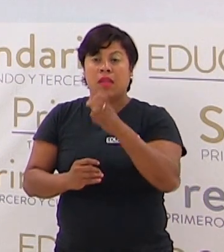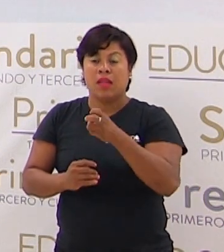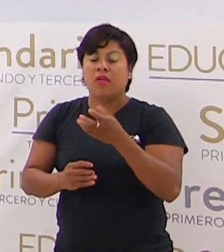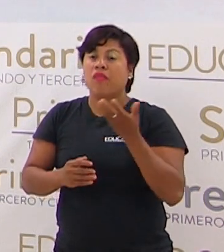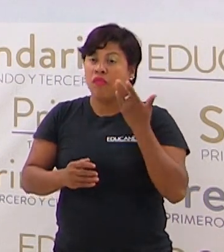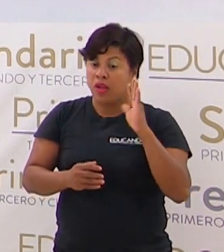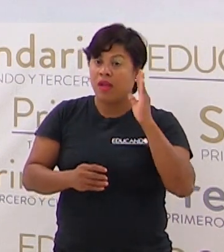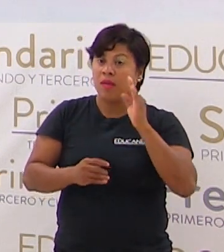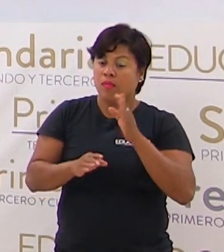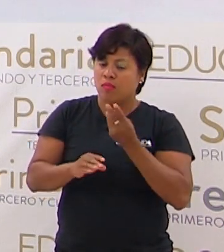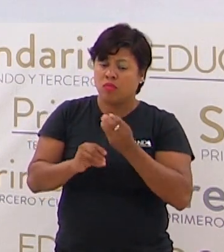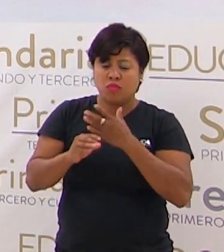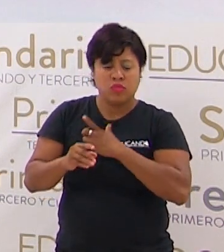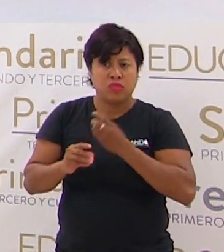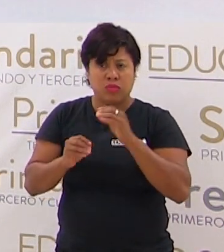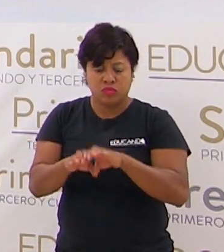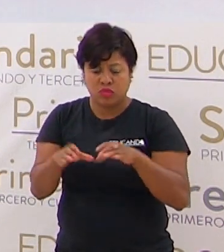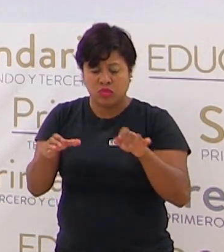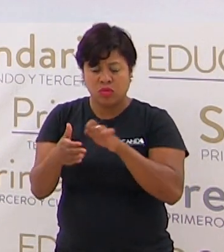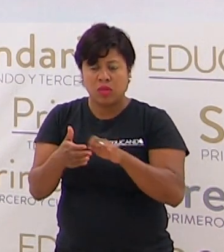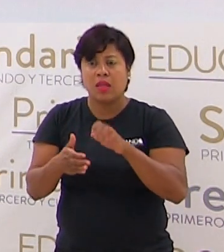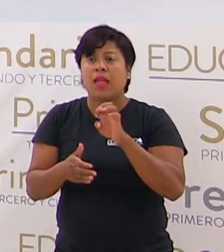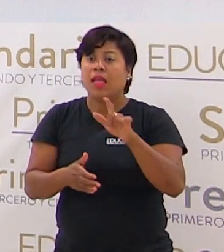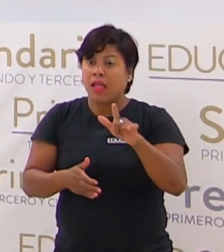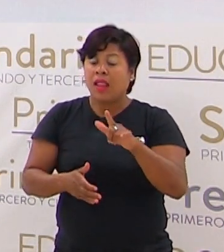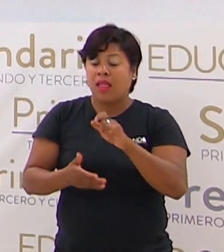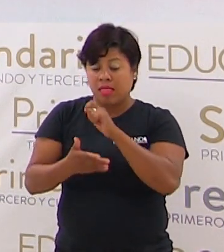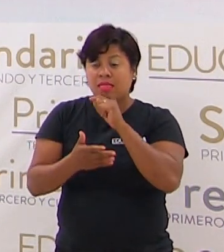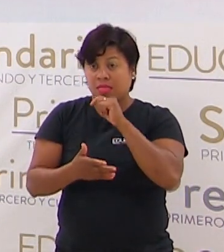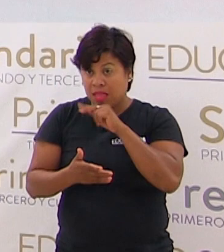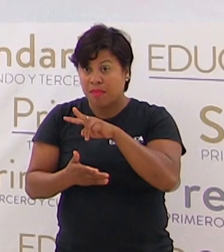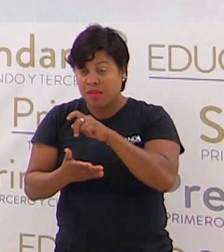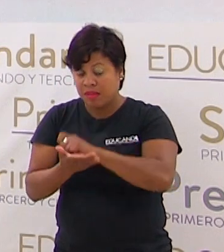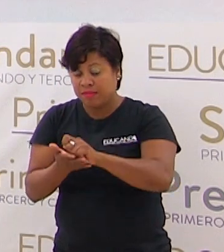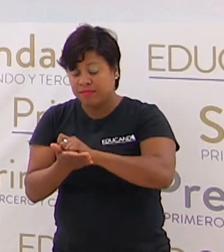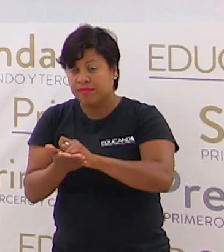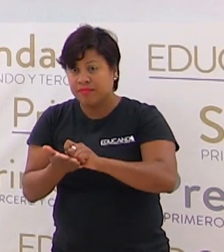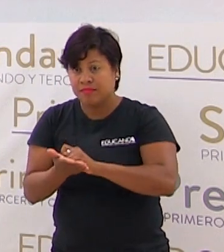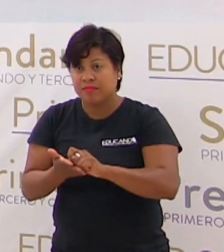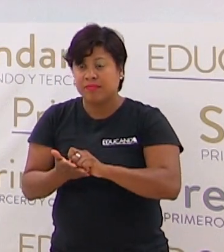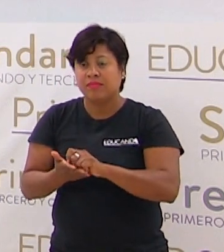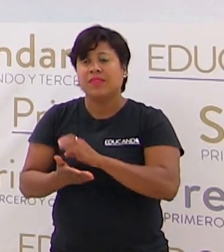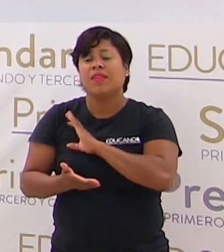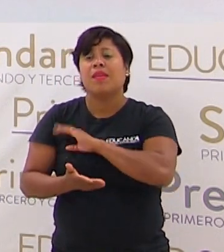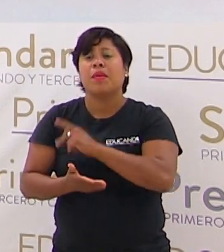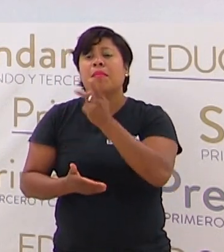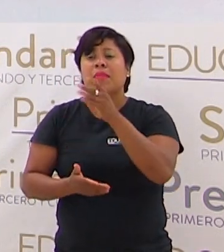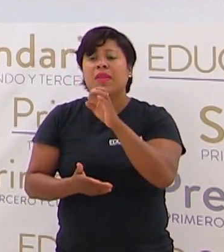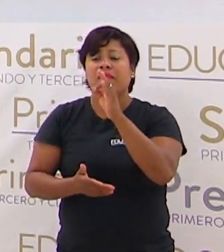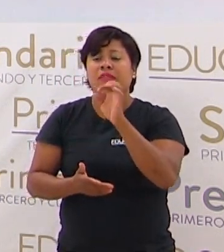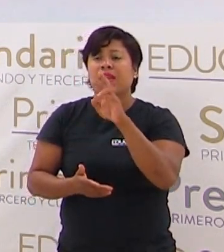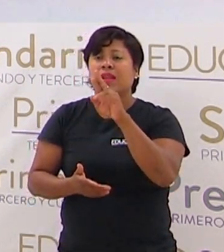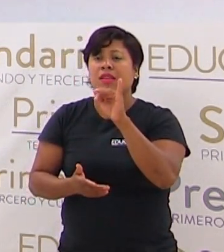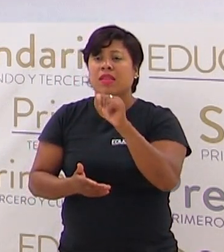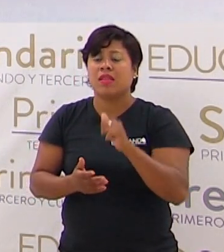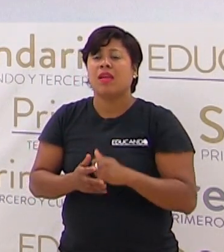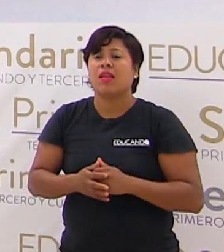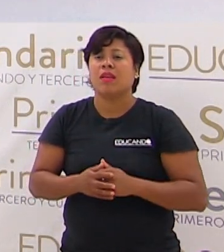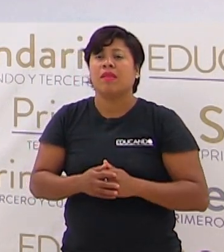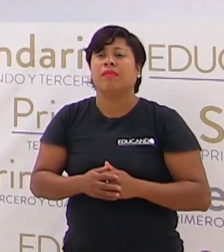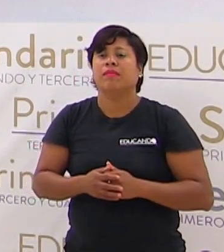aunque él fue un gran cuentista, él escribía bien, él prefería, mucha